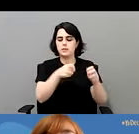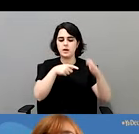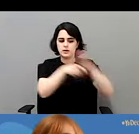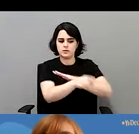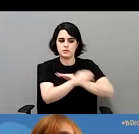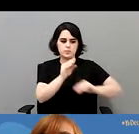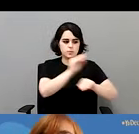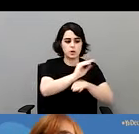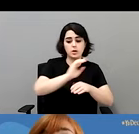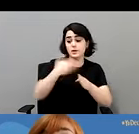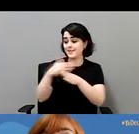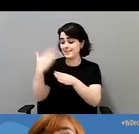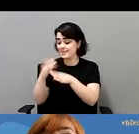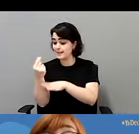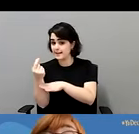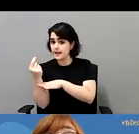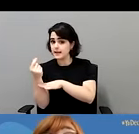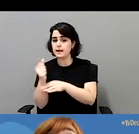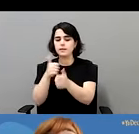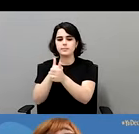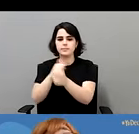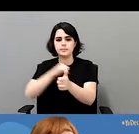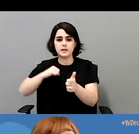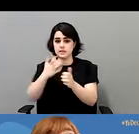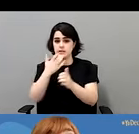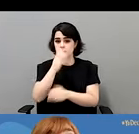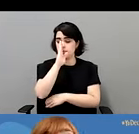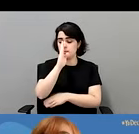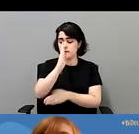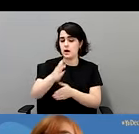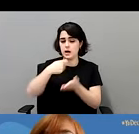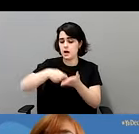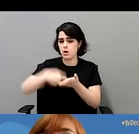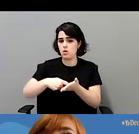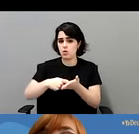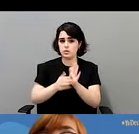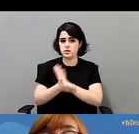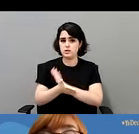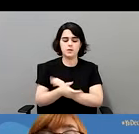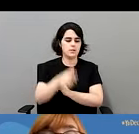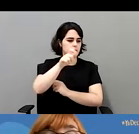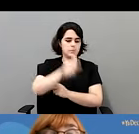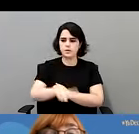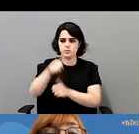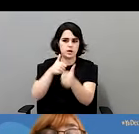asistencia personal, ¿vale? Y si hago pago directo, pues todo va a la asistencia personal.